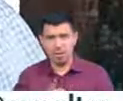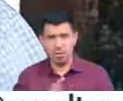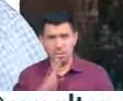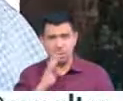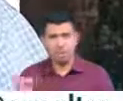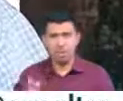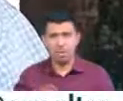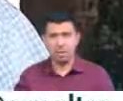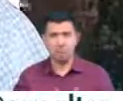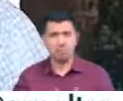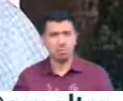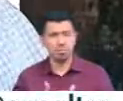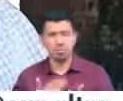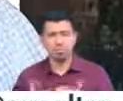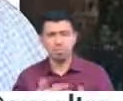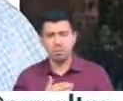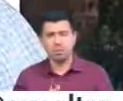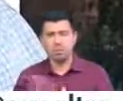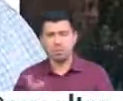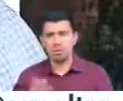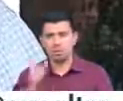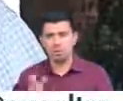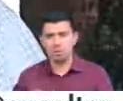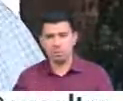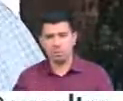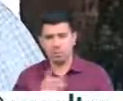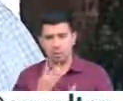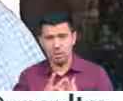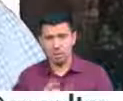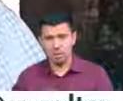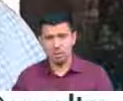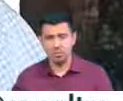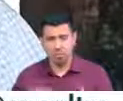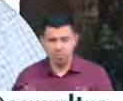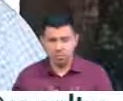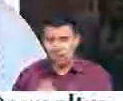pues ha trascendido y finalmente este paciente ha fallecido.